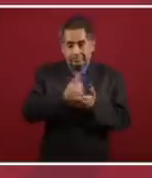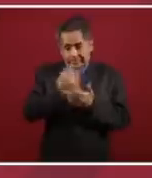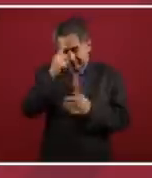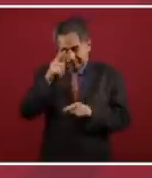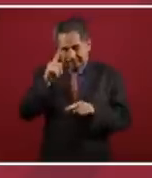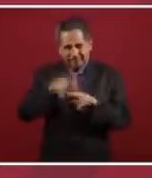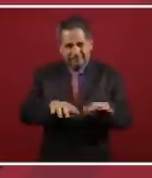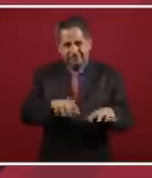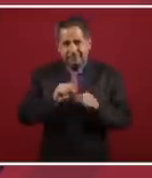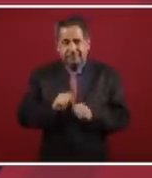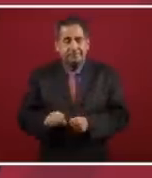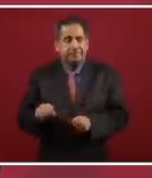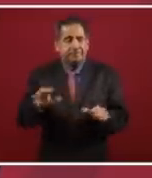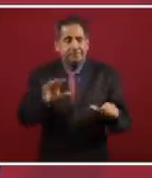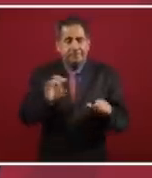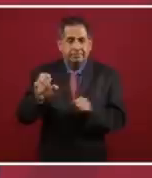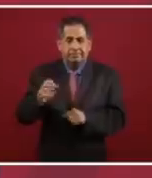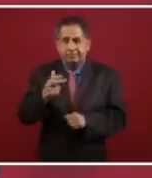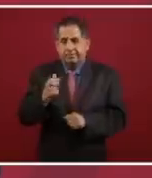600 hectáreas,